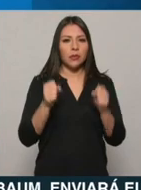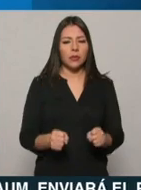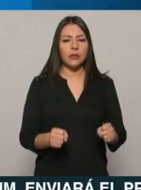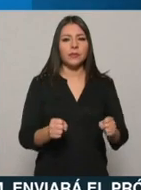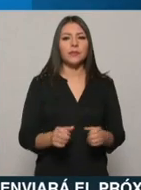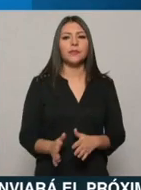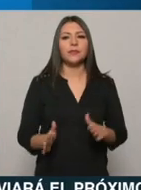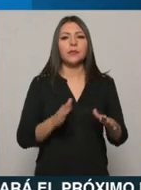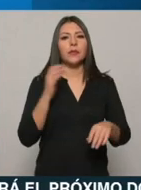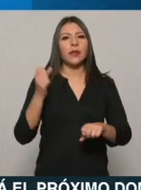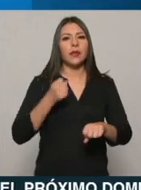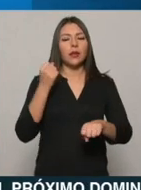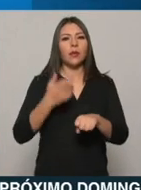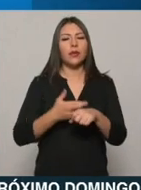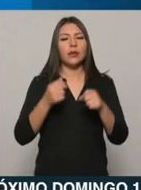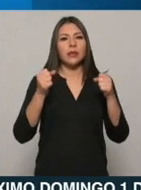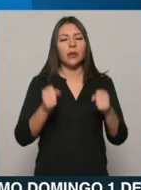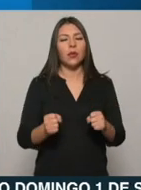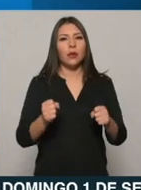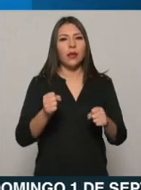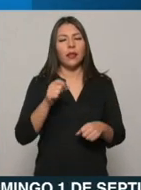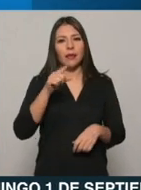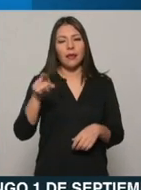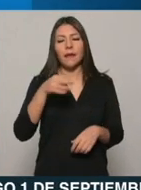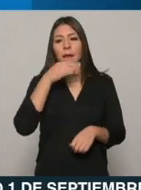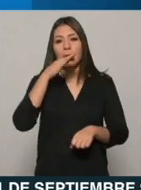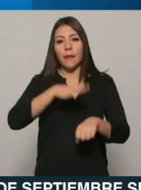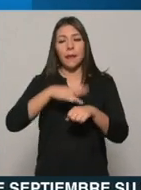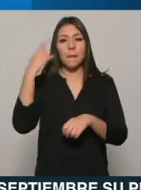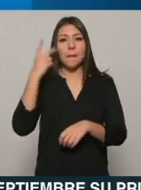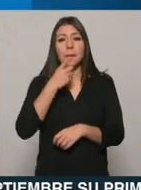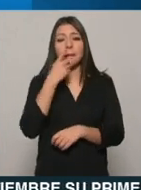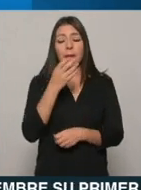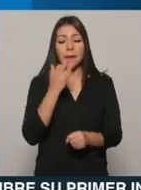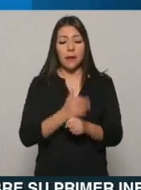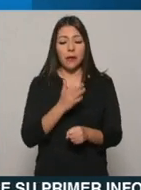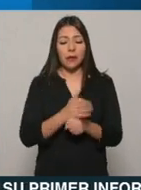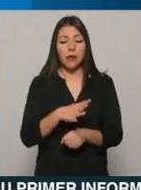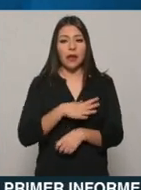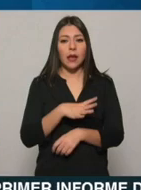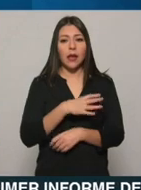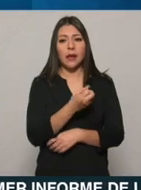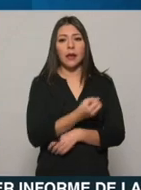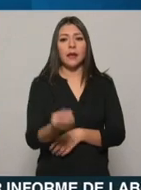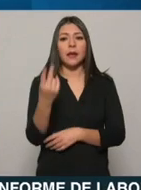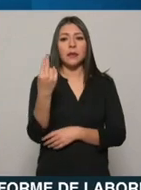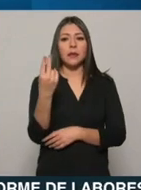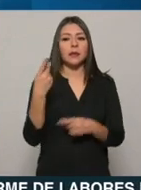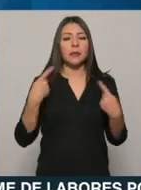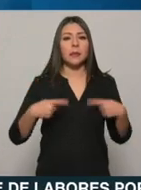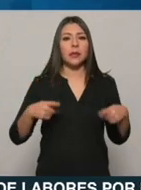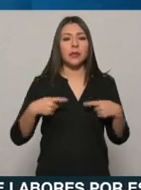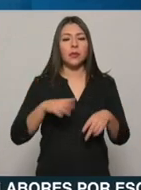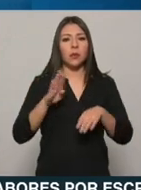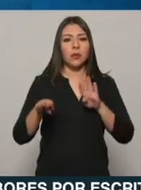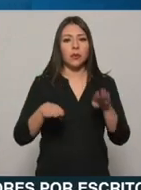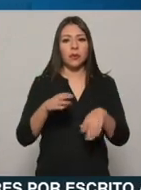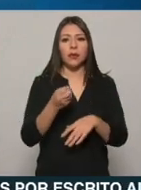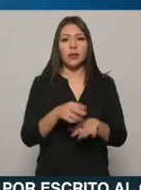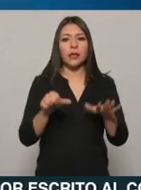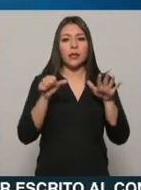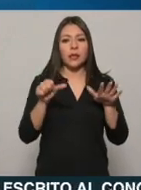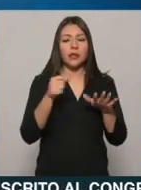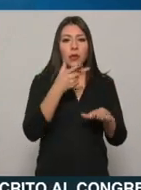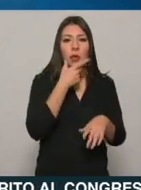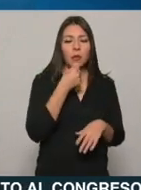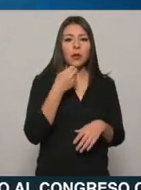Secretaría de Seguridad Pública de Veracruz indicó que se reportaron al momento 25 personas fallecidas, 16 hombres